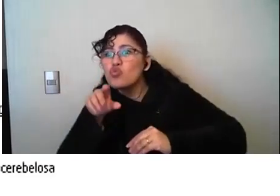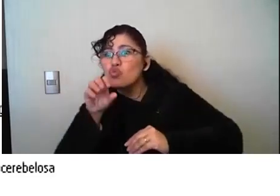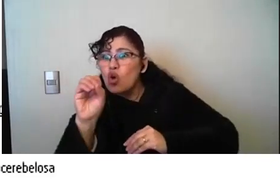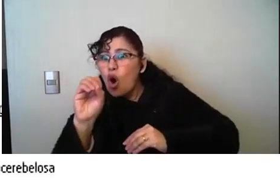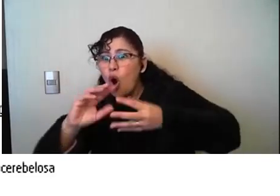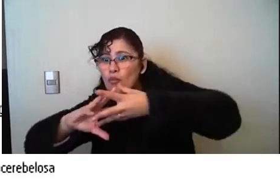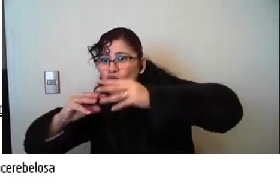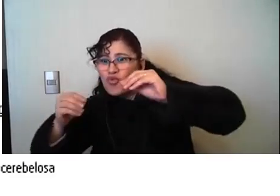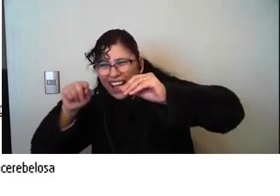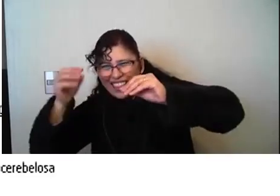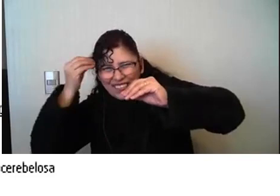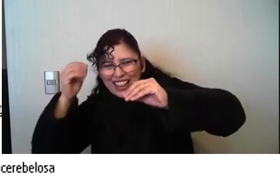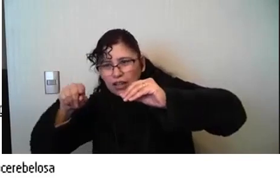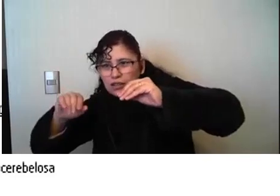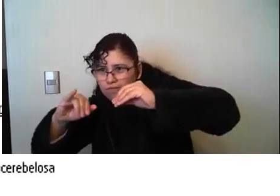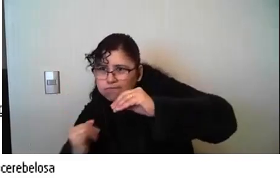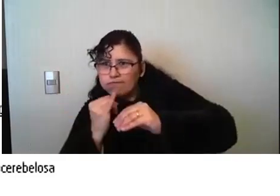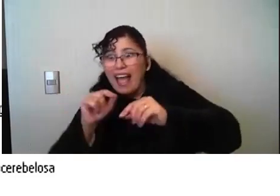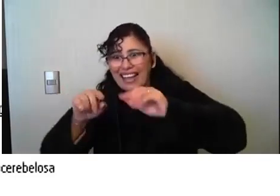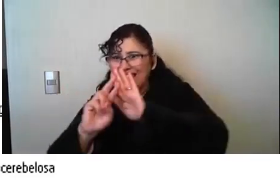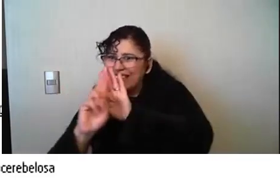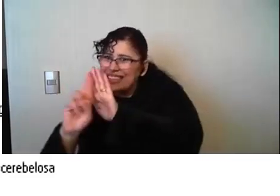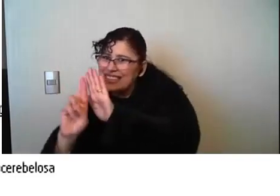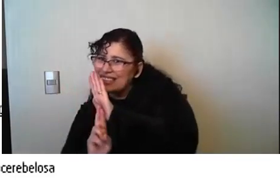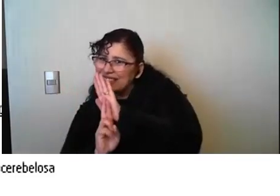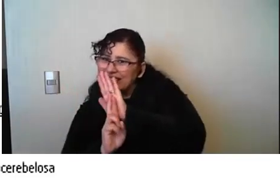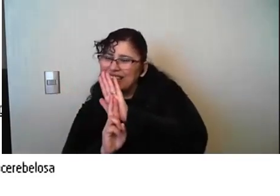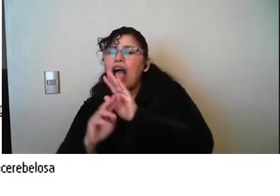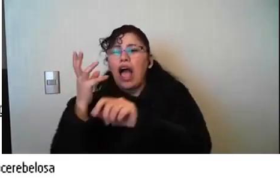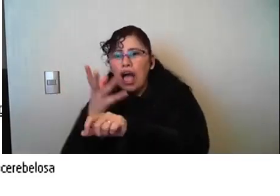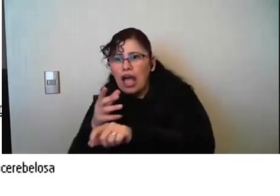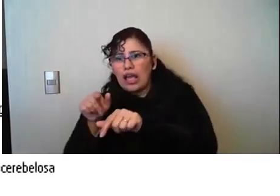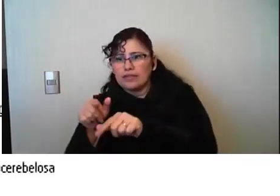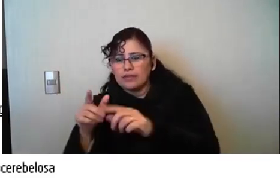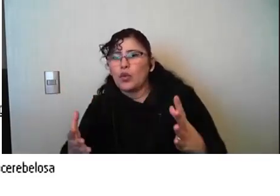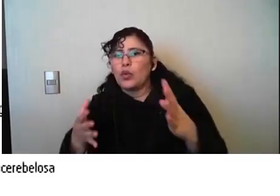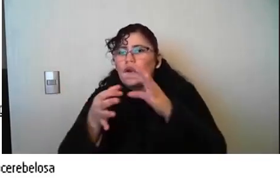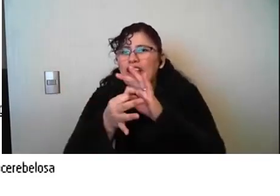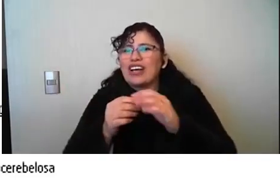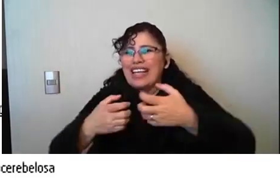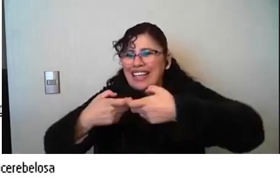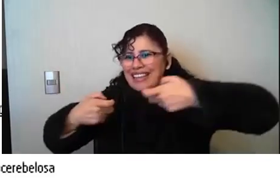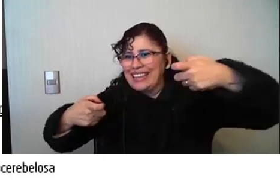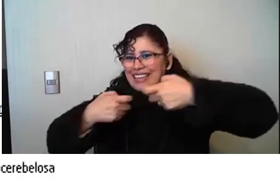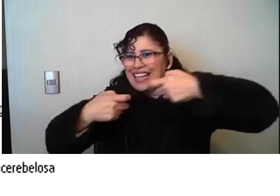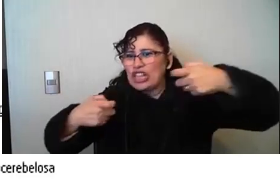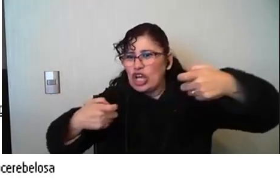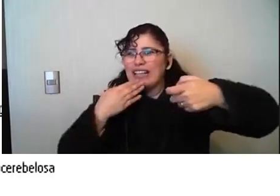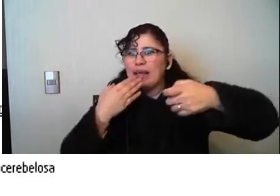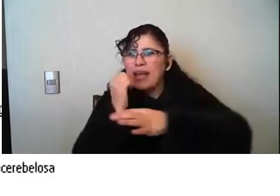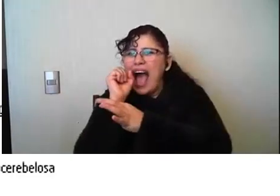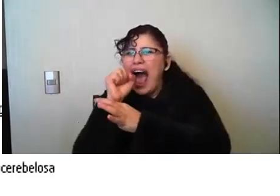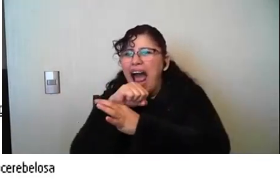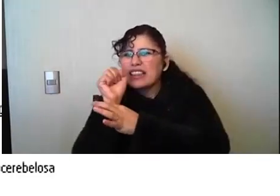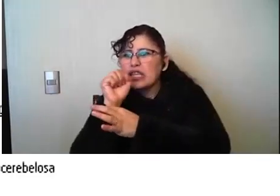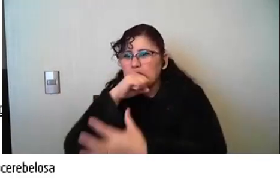decir, receptores asociados a, a tendones y articulaciones, para